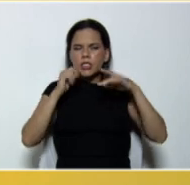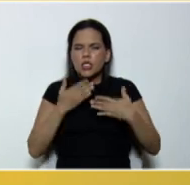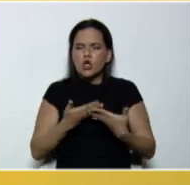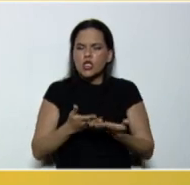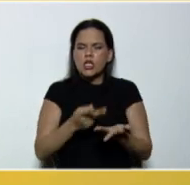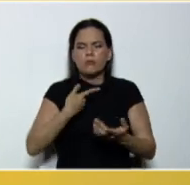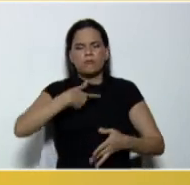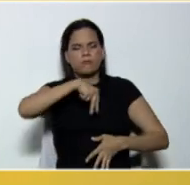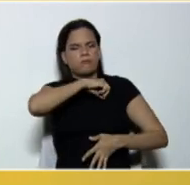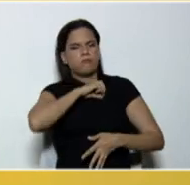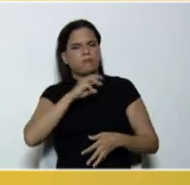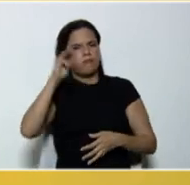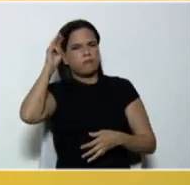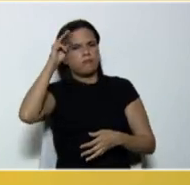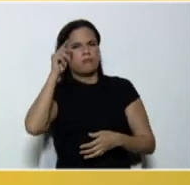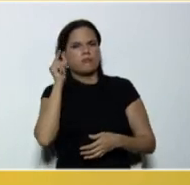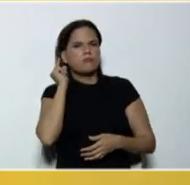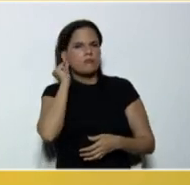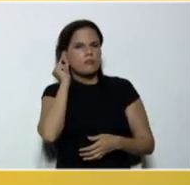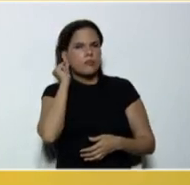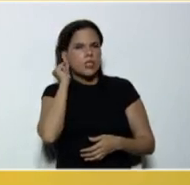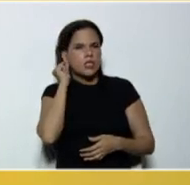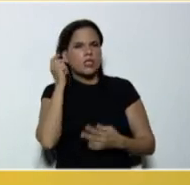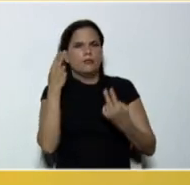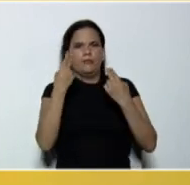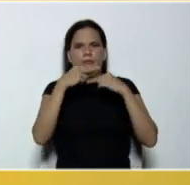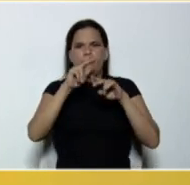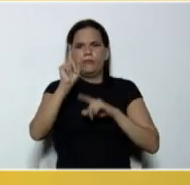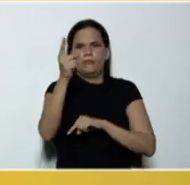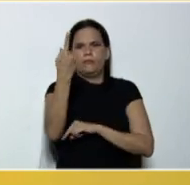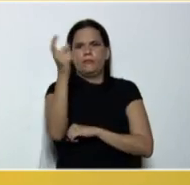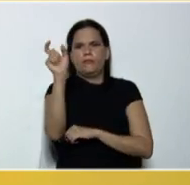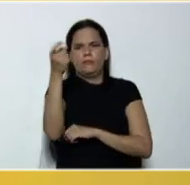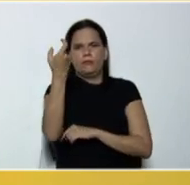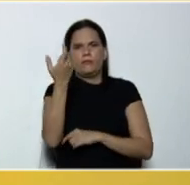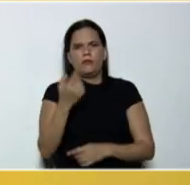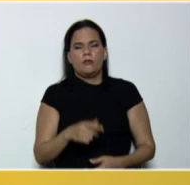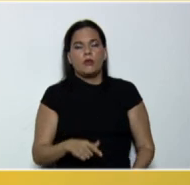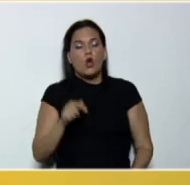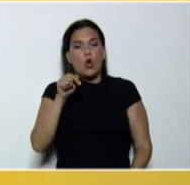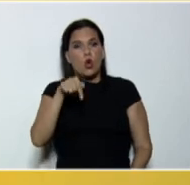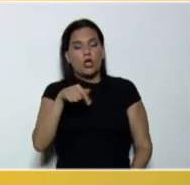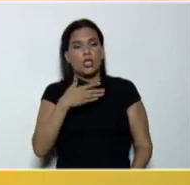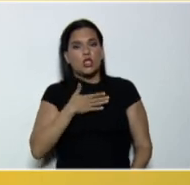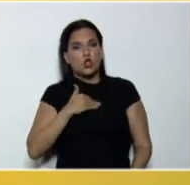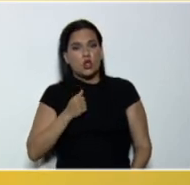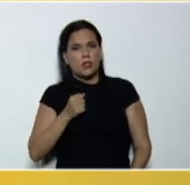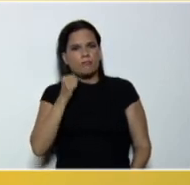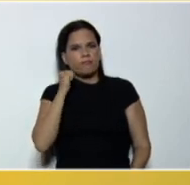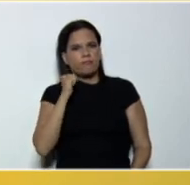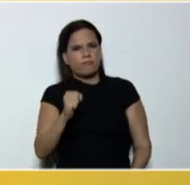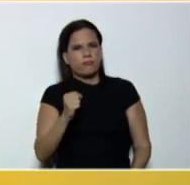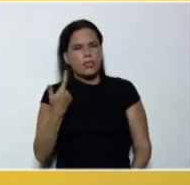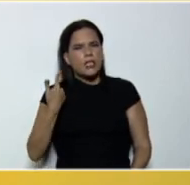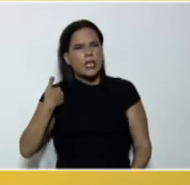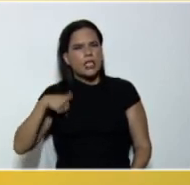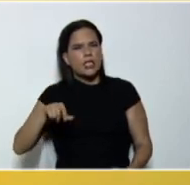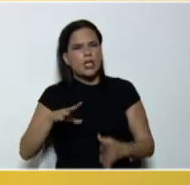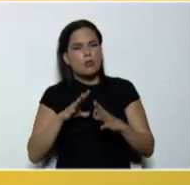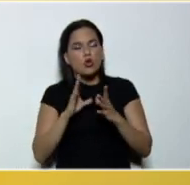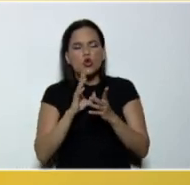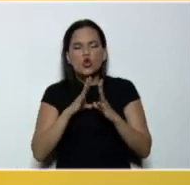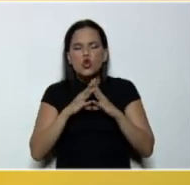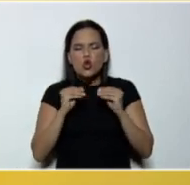Jenny Martínez y Heiler Lara para el nivel de educación primaria. Pero a continuación yo les quiero asegurar que tenemos las